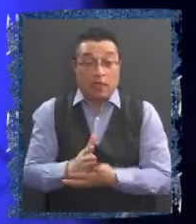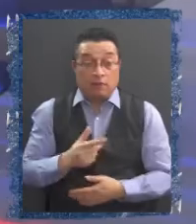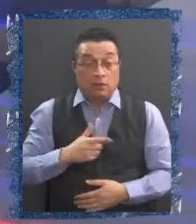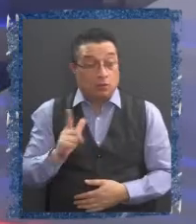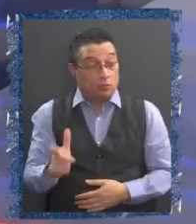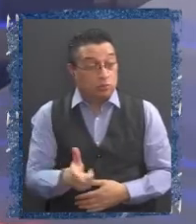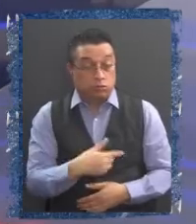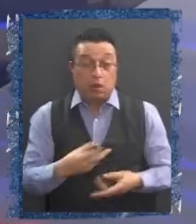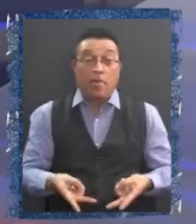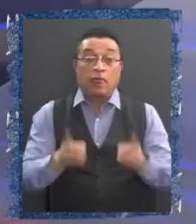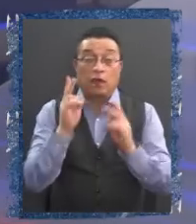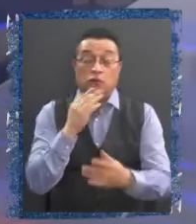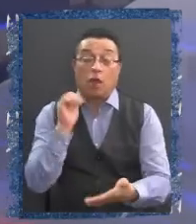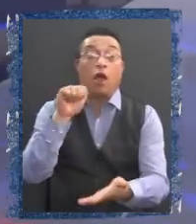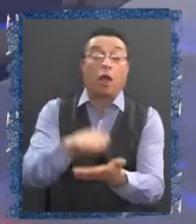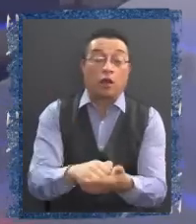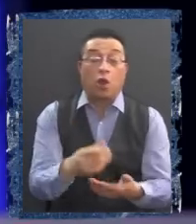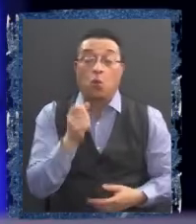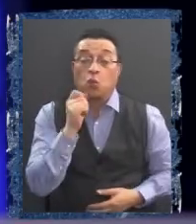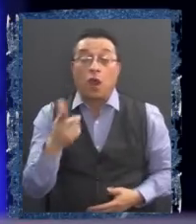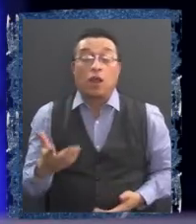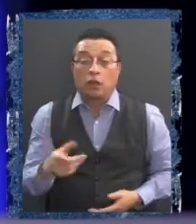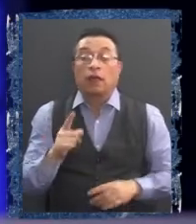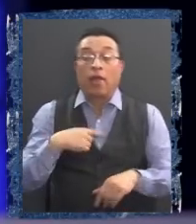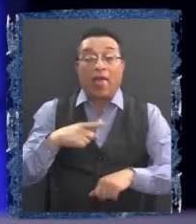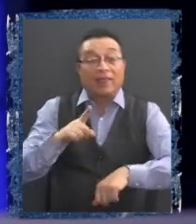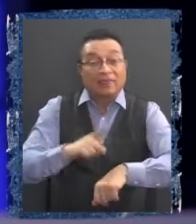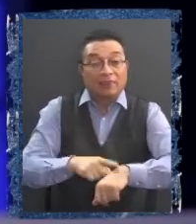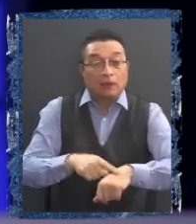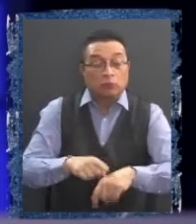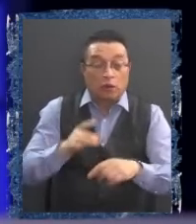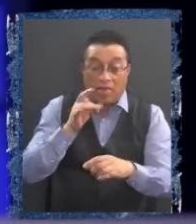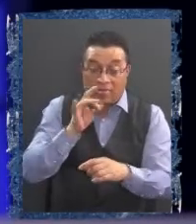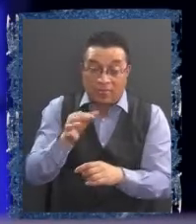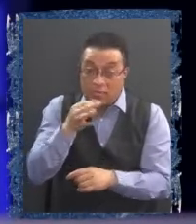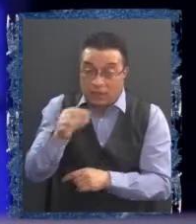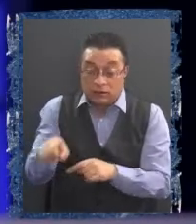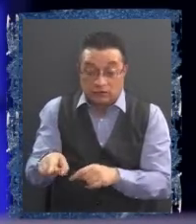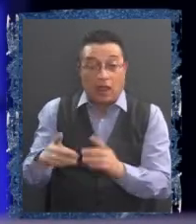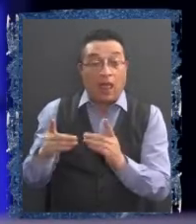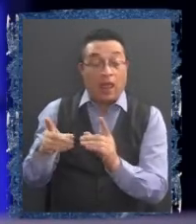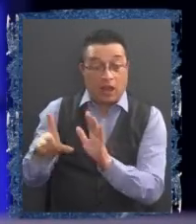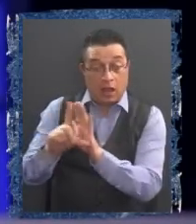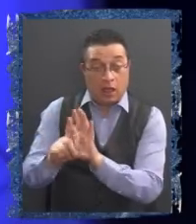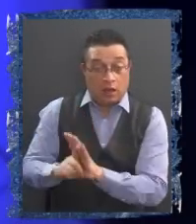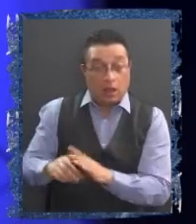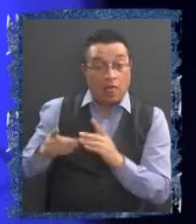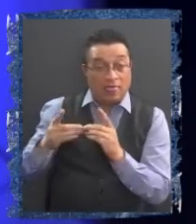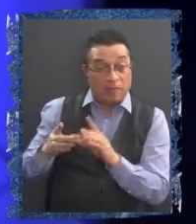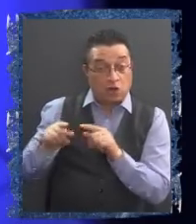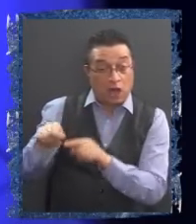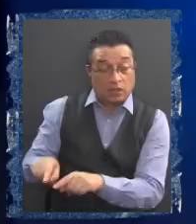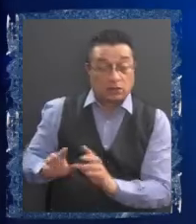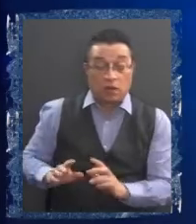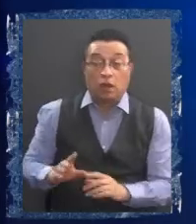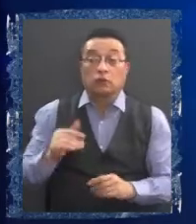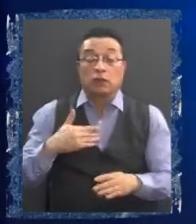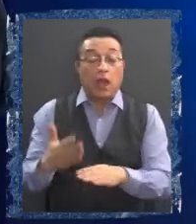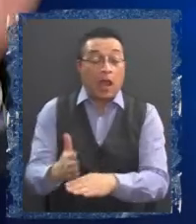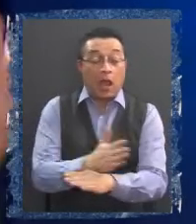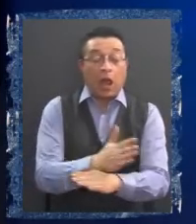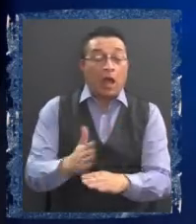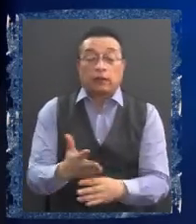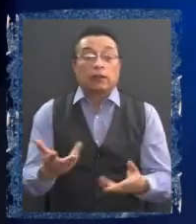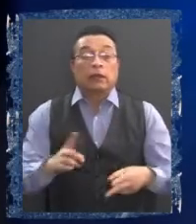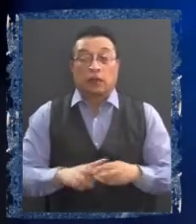ese derecho? A ver, lo decíamos, los tiempos los define el legislador democrático. Y en intertanto, Oye, nada. pero es cierto